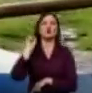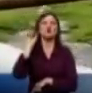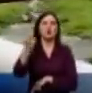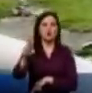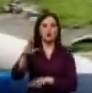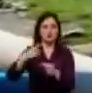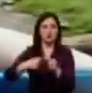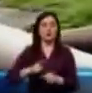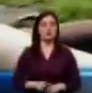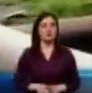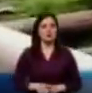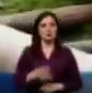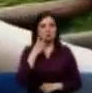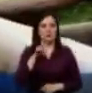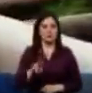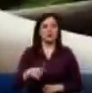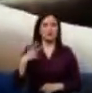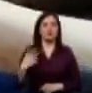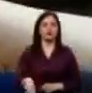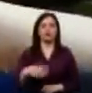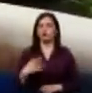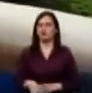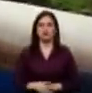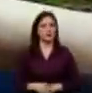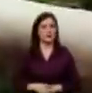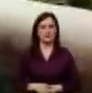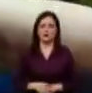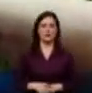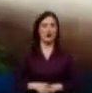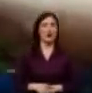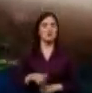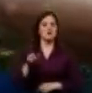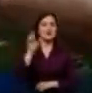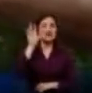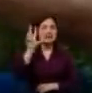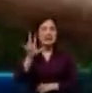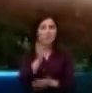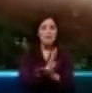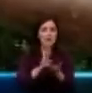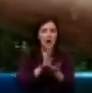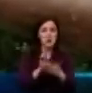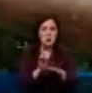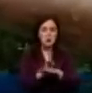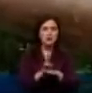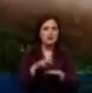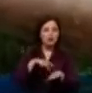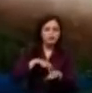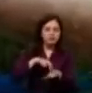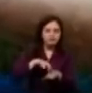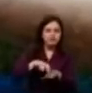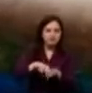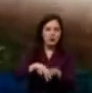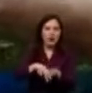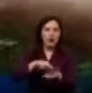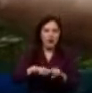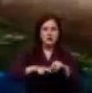Hemos podido constatar un hecho verdaderamente lamentable. Los vecinos de 3 barrios tienen que utilizar este puente peatonal construido